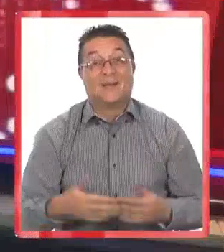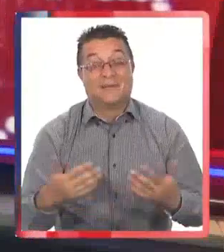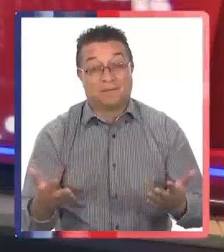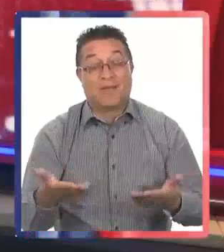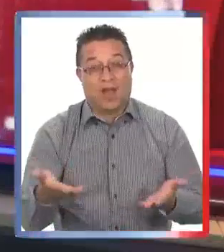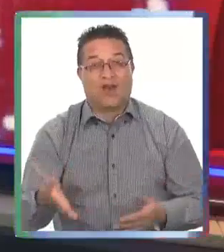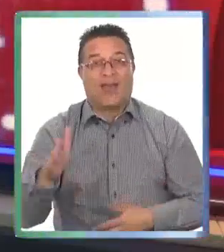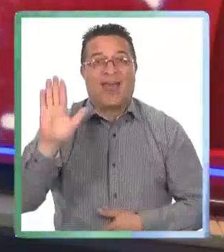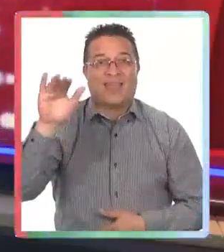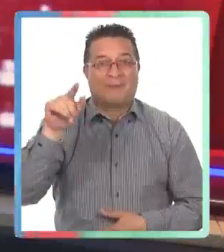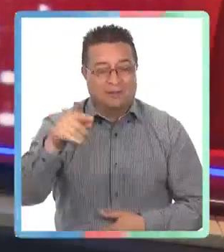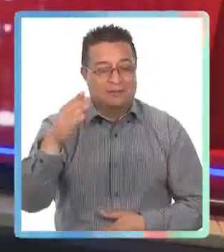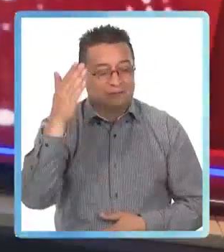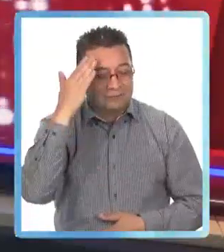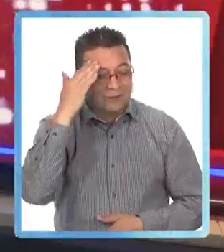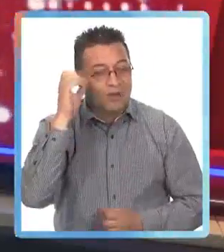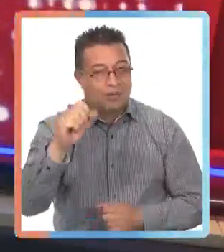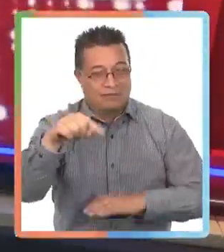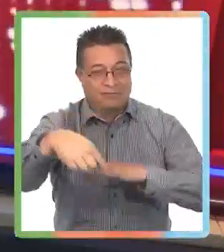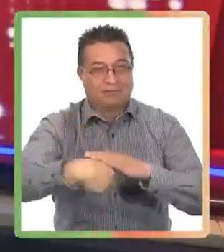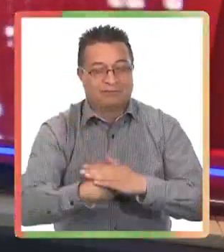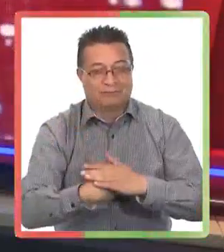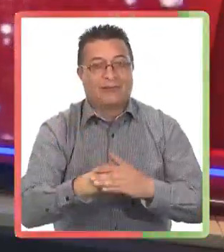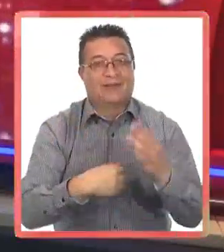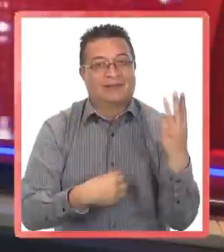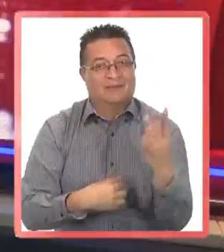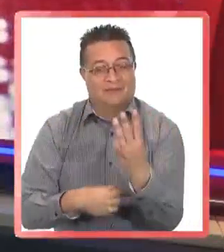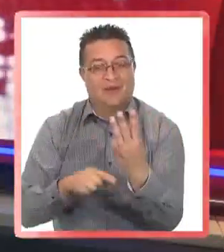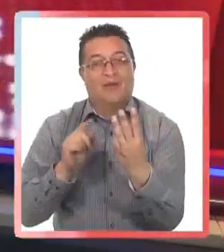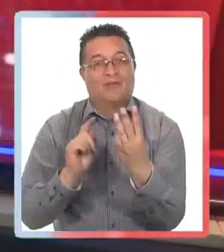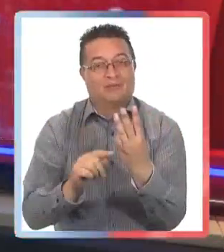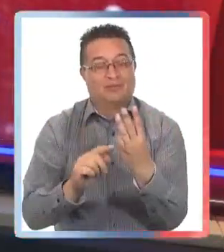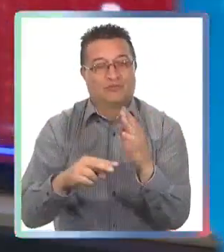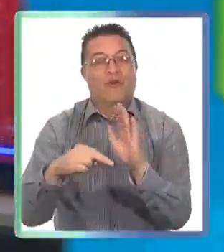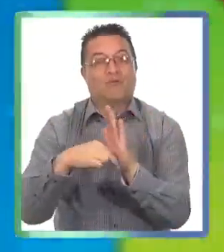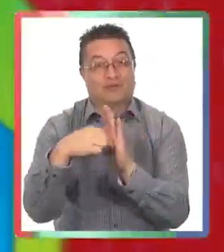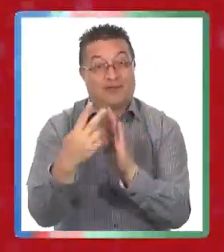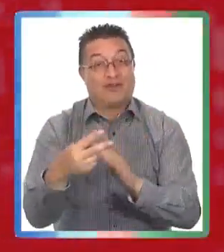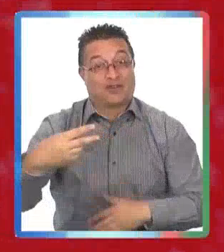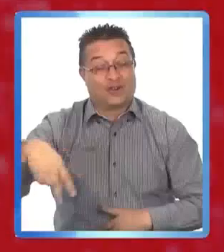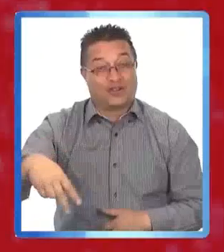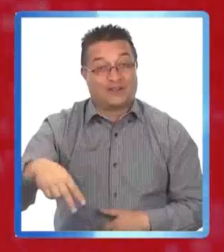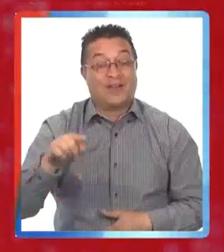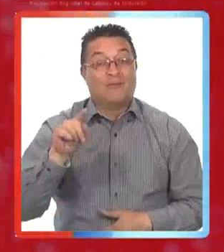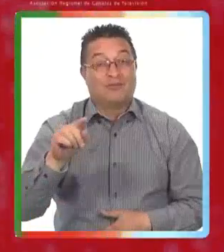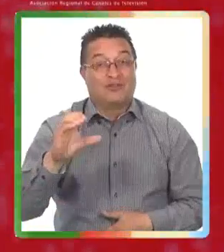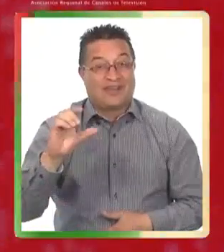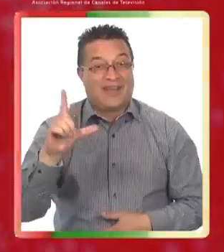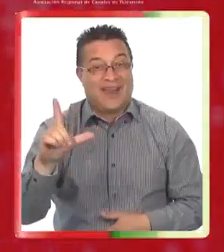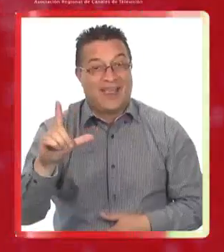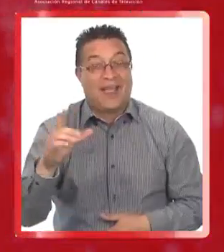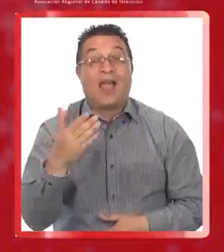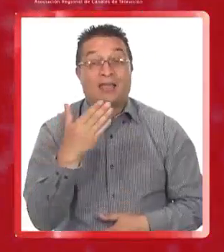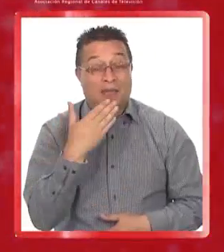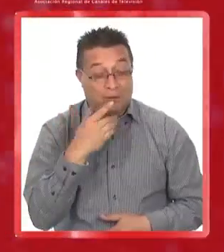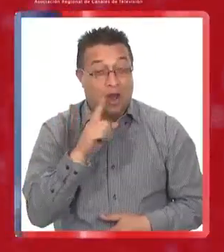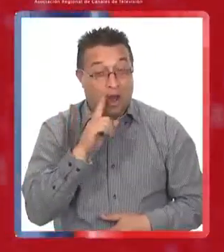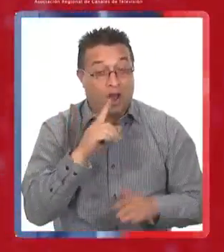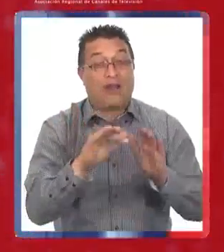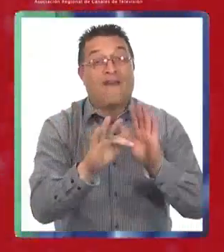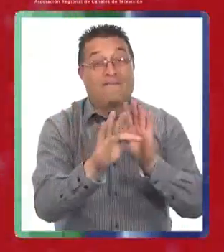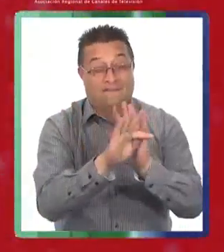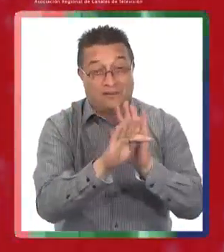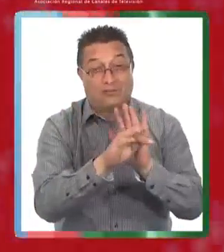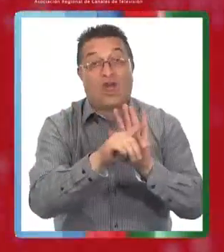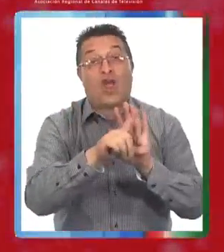Muy bien, llegó la hora de despedirnos y recuerden que pueden visitar nuestra página web, es www.portavoznoticias.cl, También nos